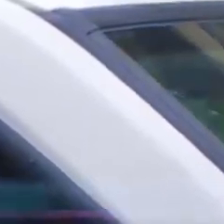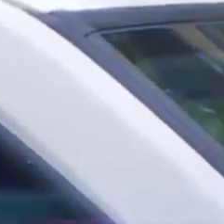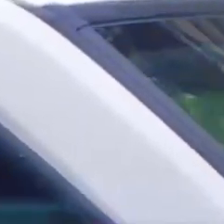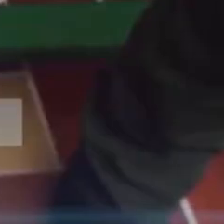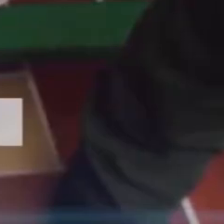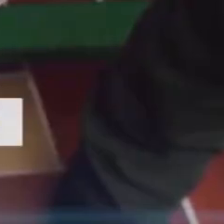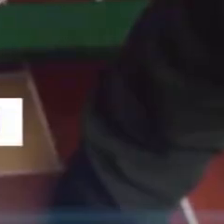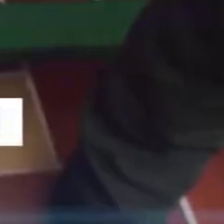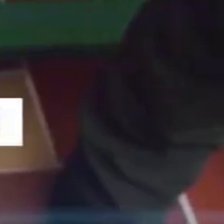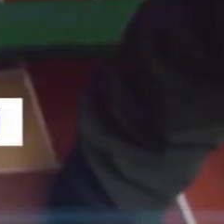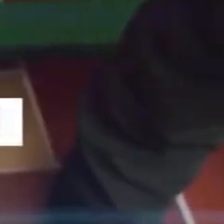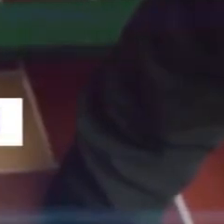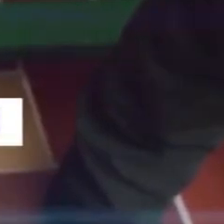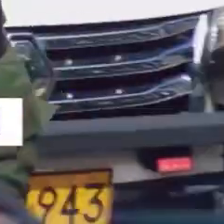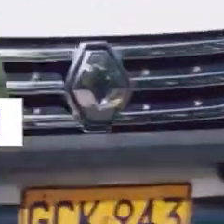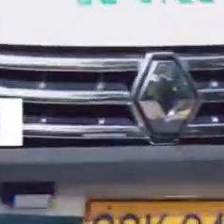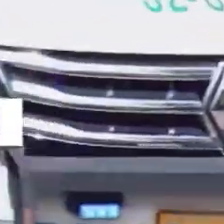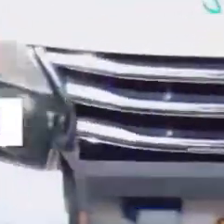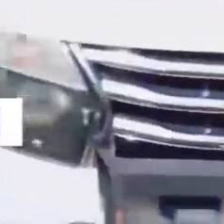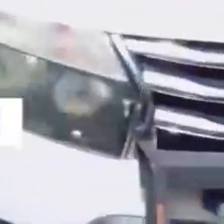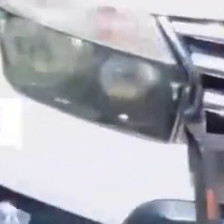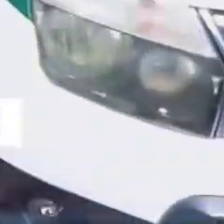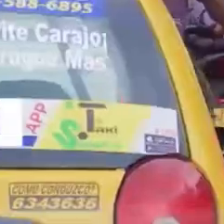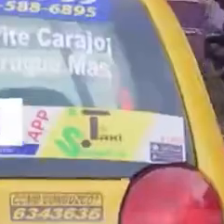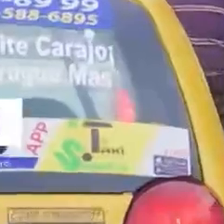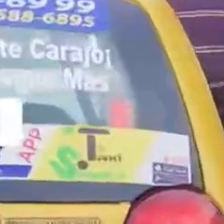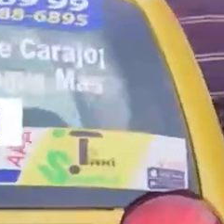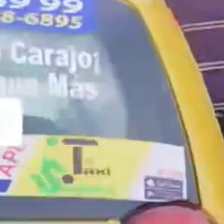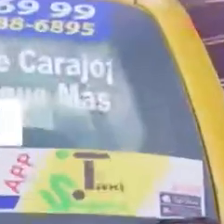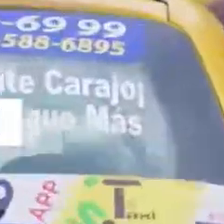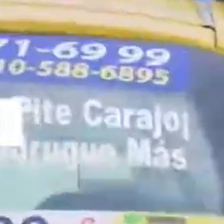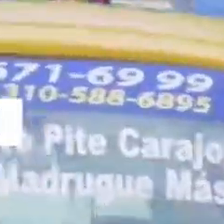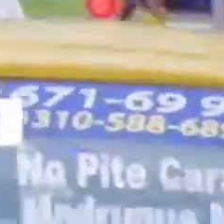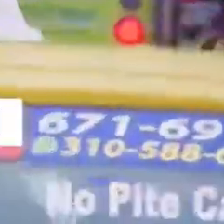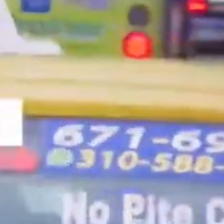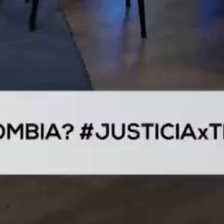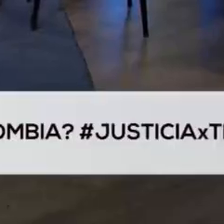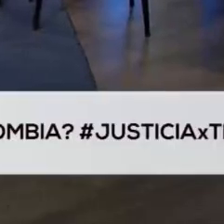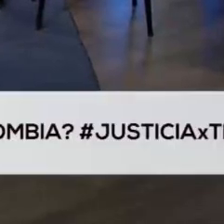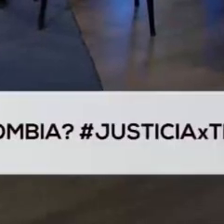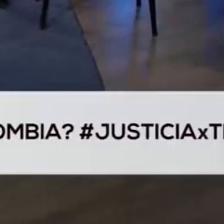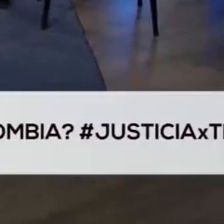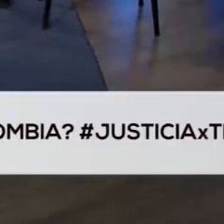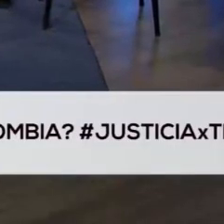delincuentes están quedando en libertad por vencimiento de términos? ¿Hay un vacío en la justicia